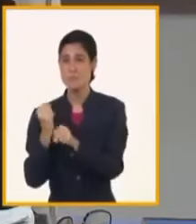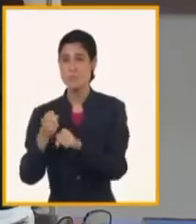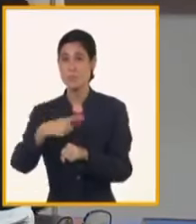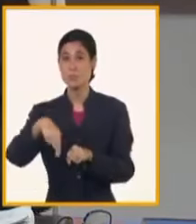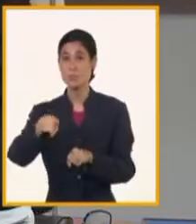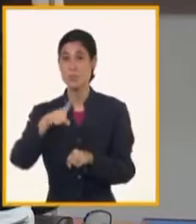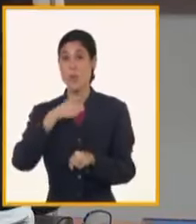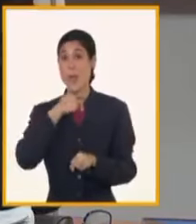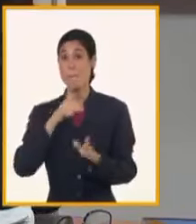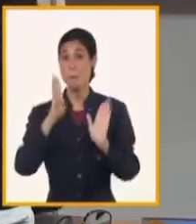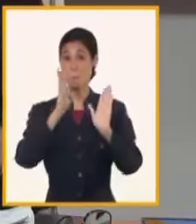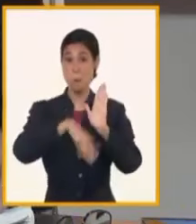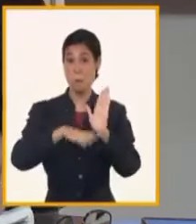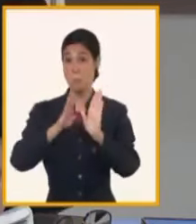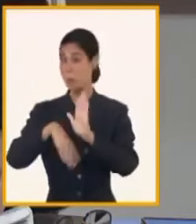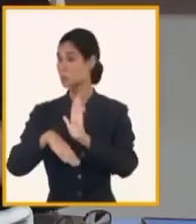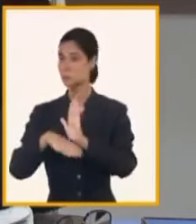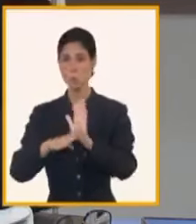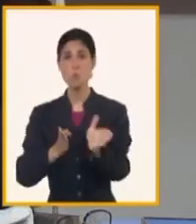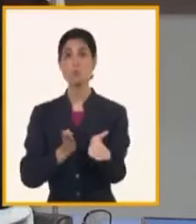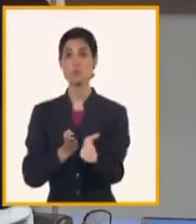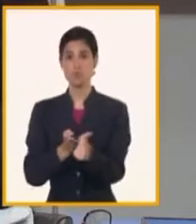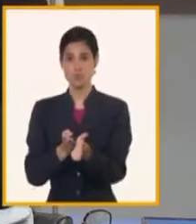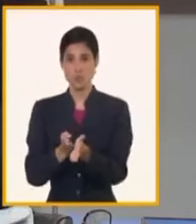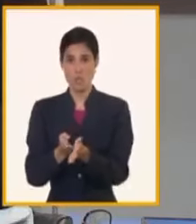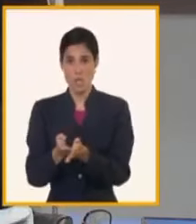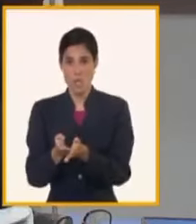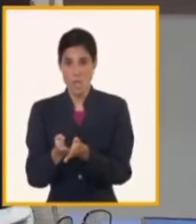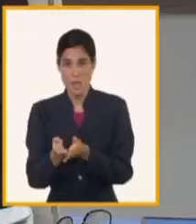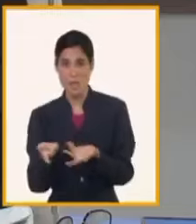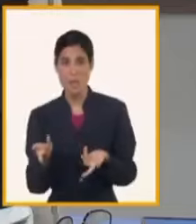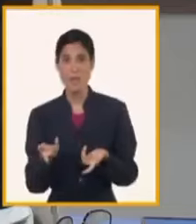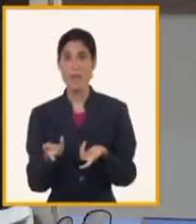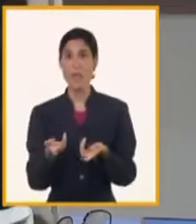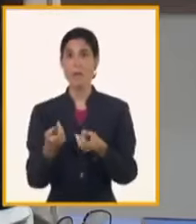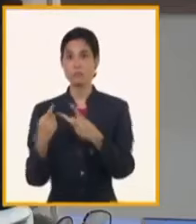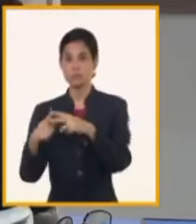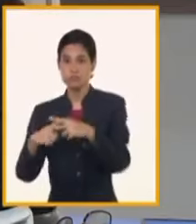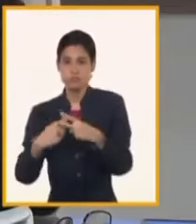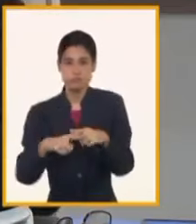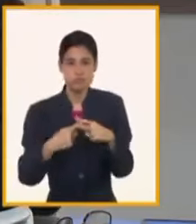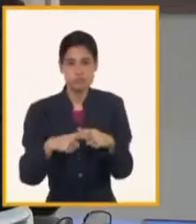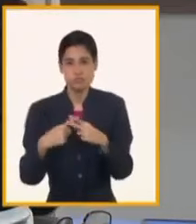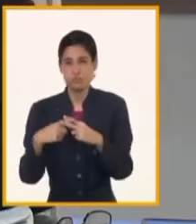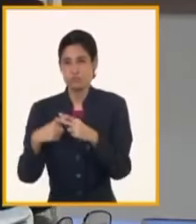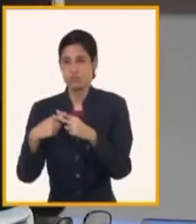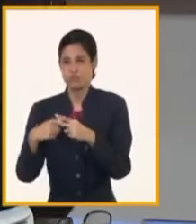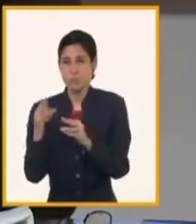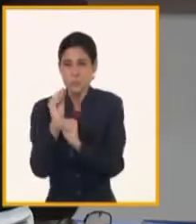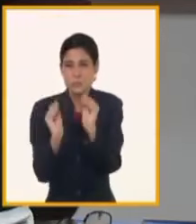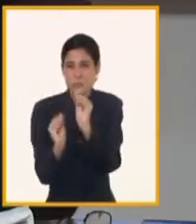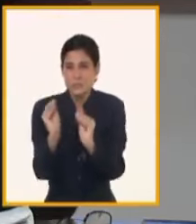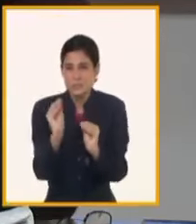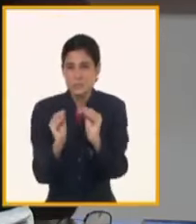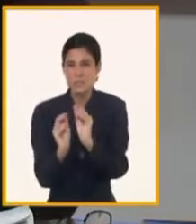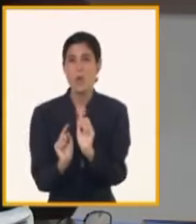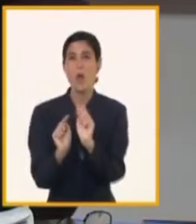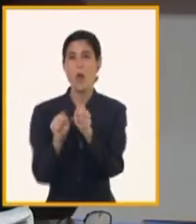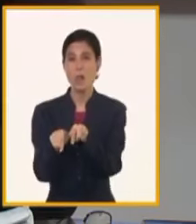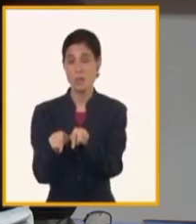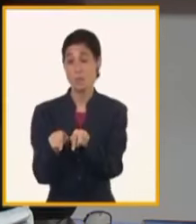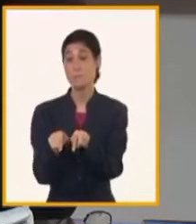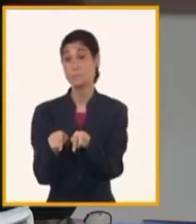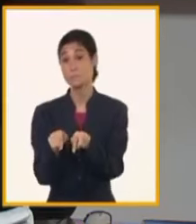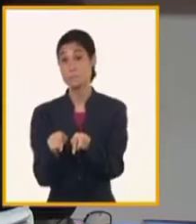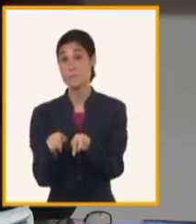como digamos como popularmente se pudiera decir volverla otra vez al kilómetro cer a recapitalizar la ponerla en kilómetro cer